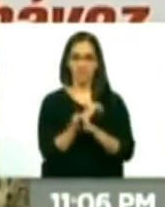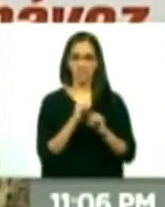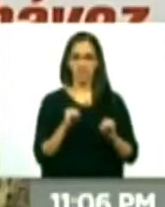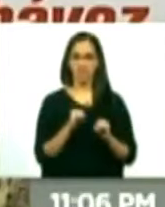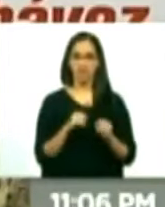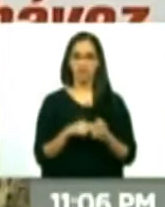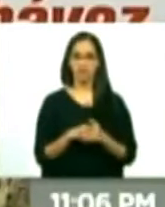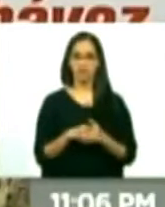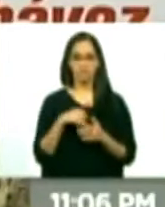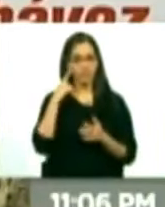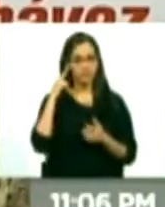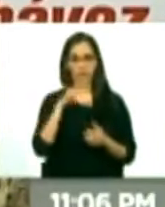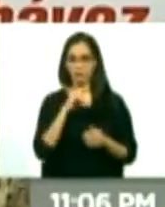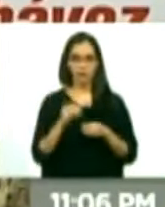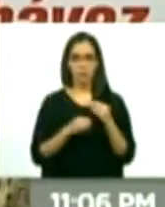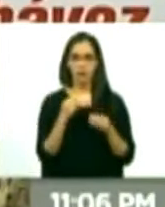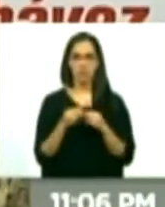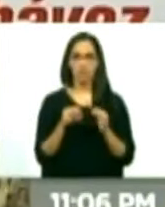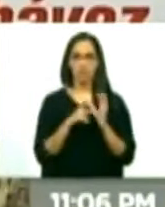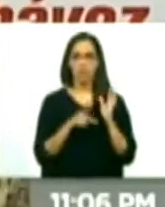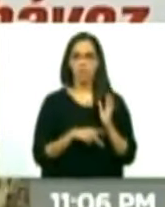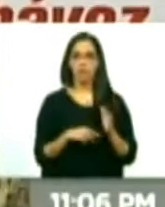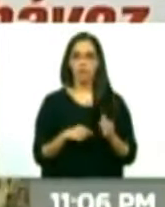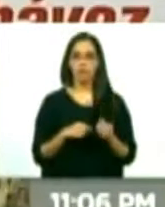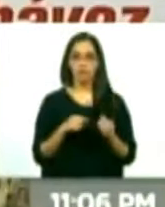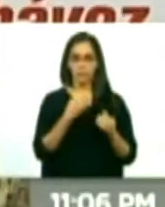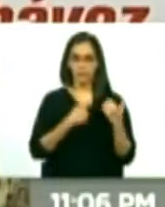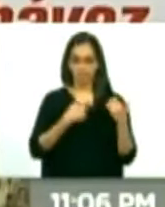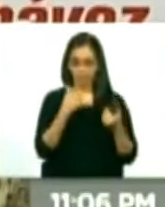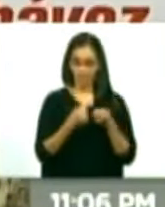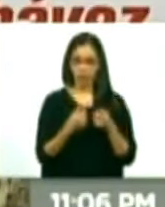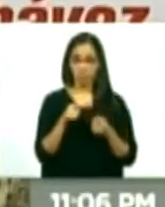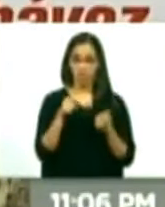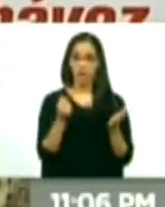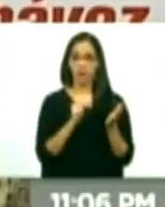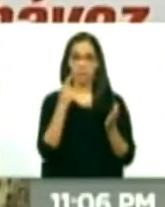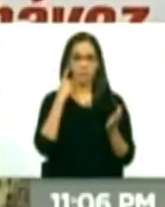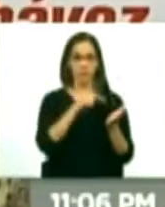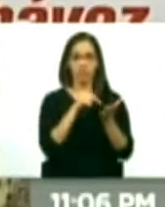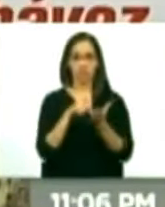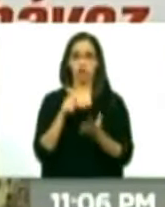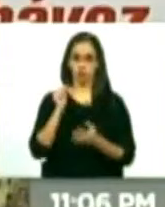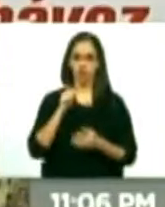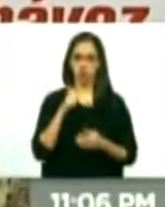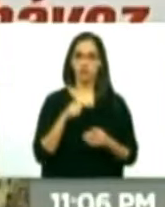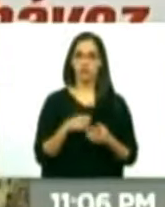íbamos a hacer programa hoy. El presidente me escribió: tú vas a hacer más hoy, porque me vio en varias actividades. Y le dije: sí,